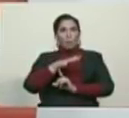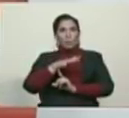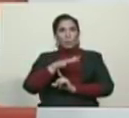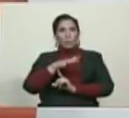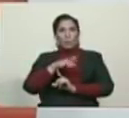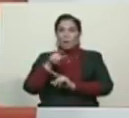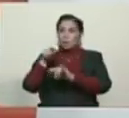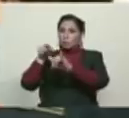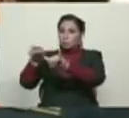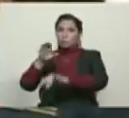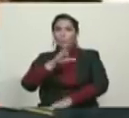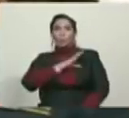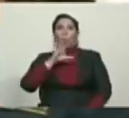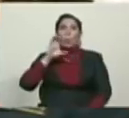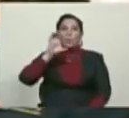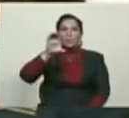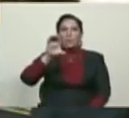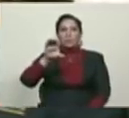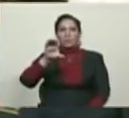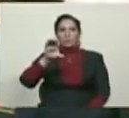su soberanía.